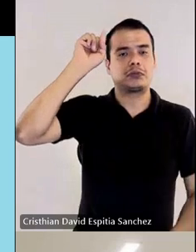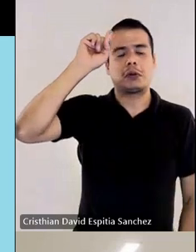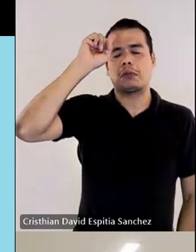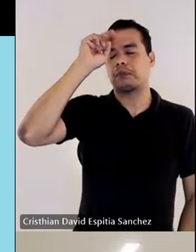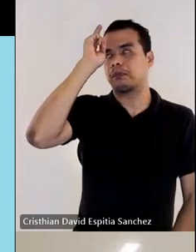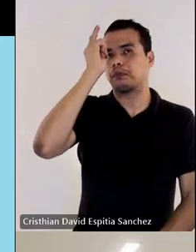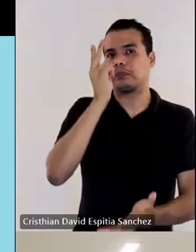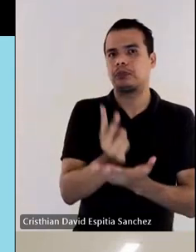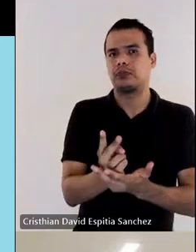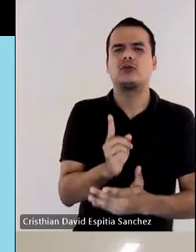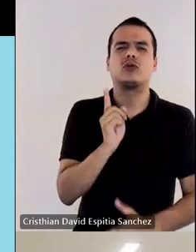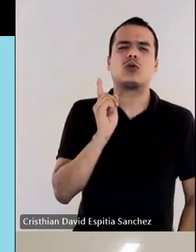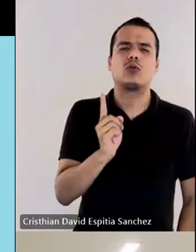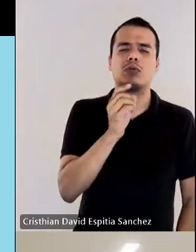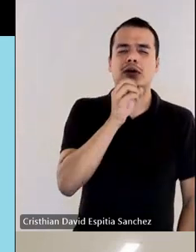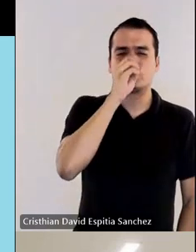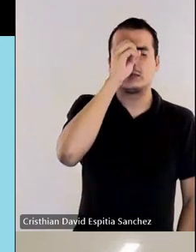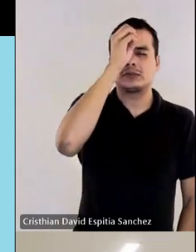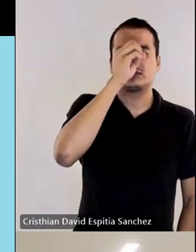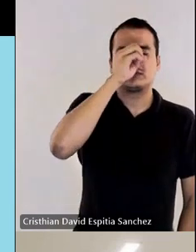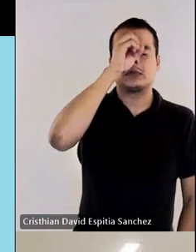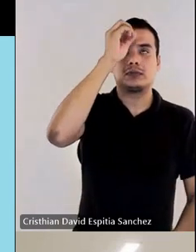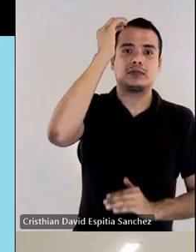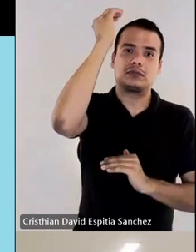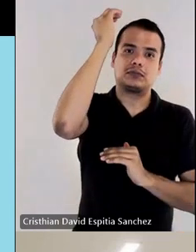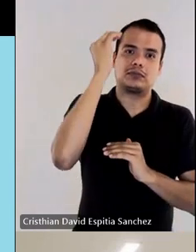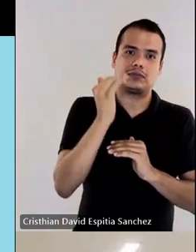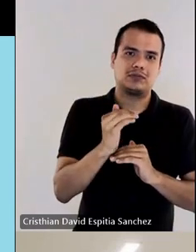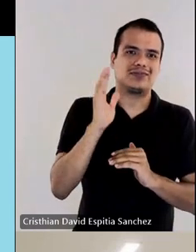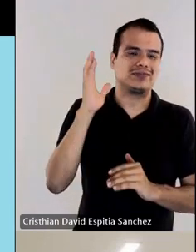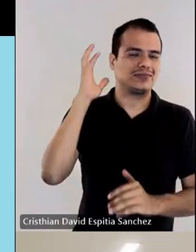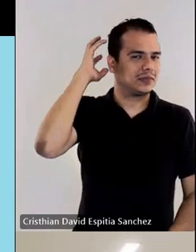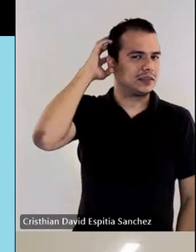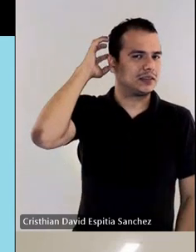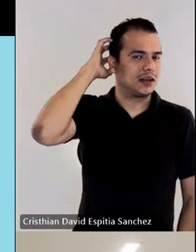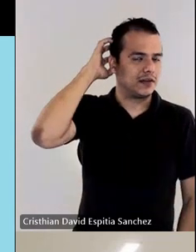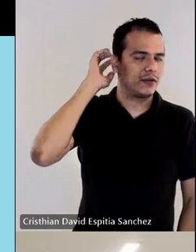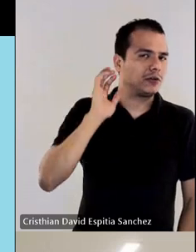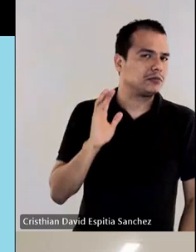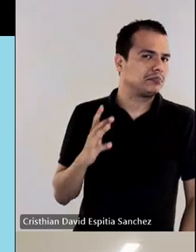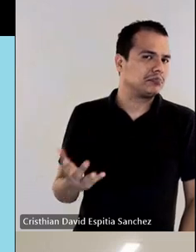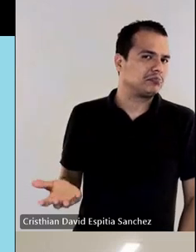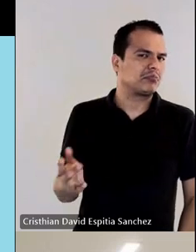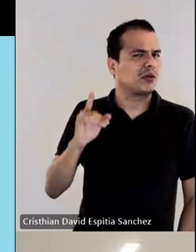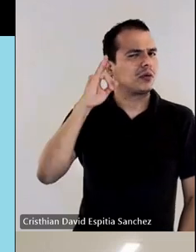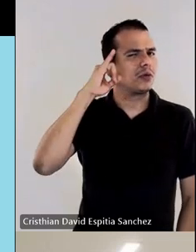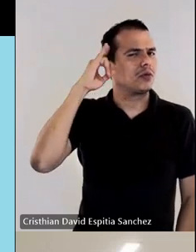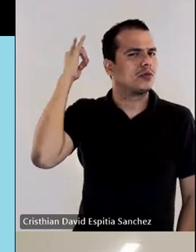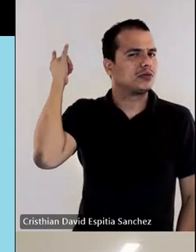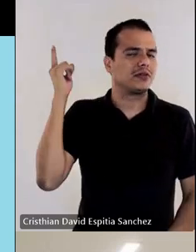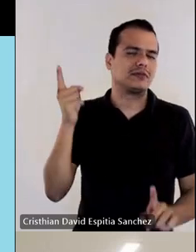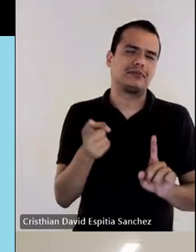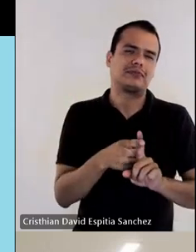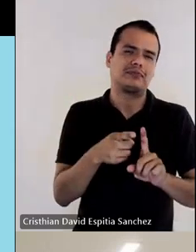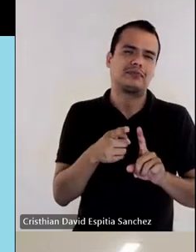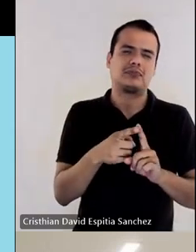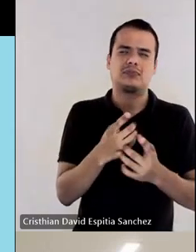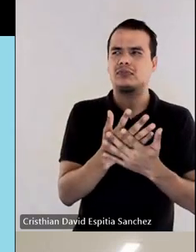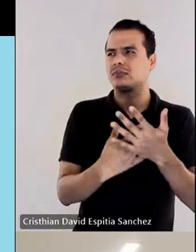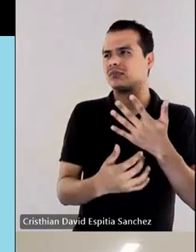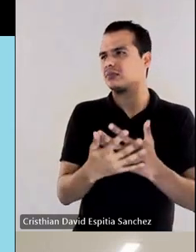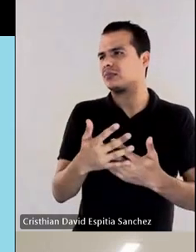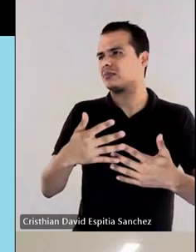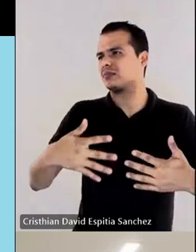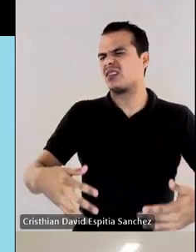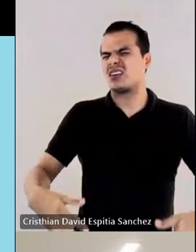se da por disminución de oxigenación al cerebro. Puede variar mucho los síntomas, pero usualmente se empieza a sentir una debilidad en las extremidades, se va a empezar